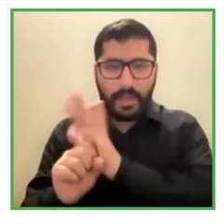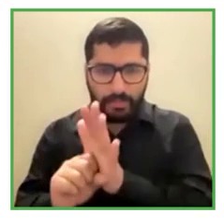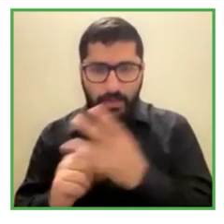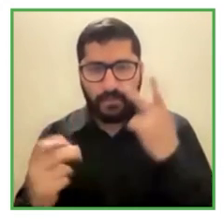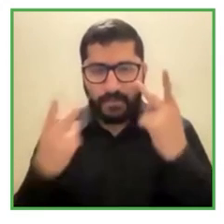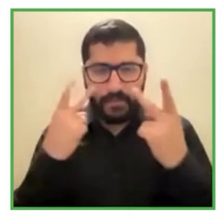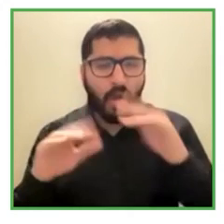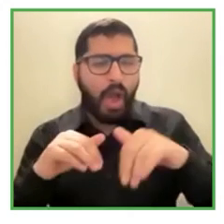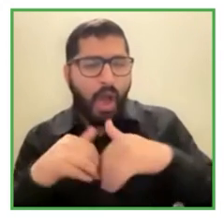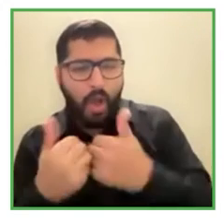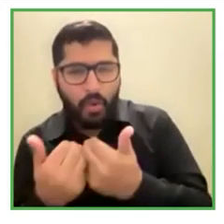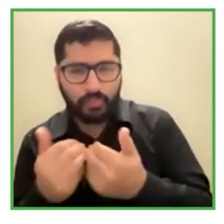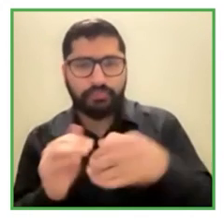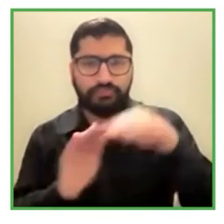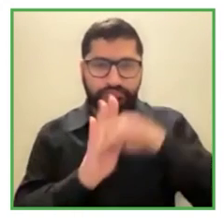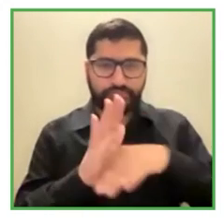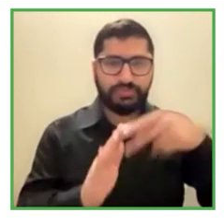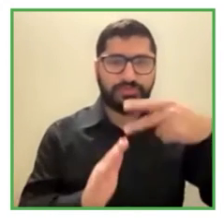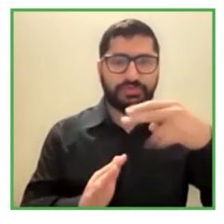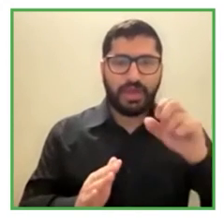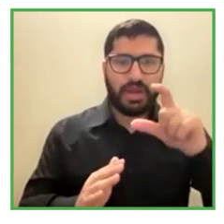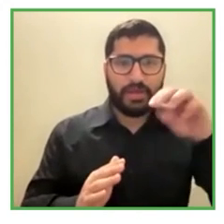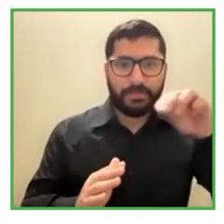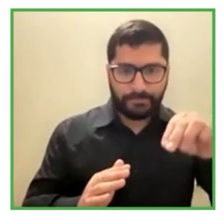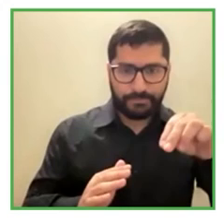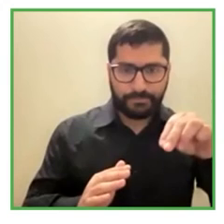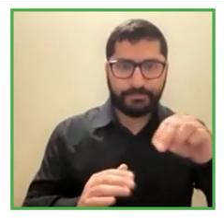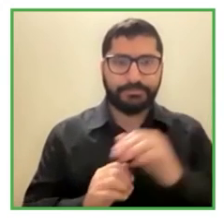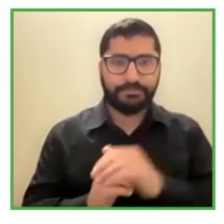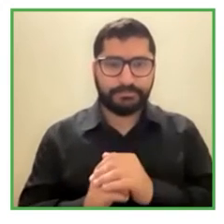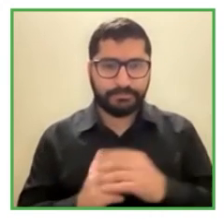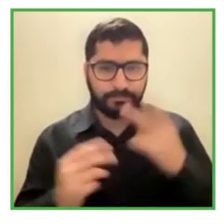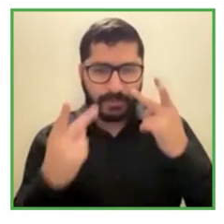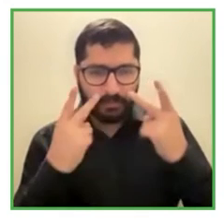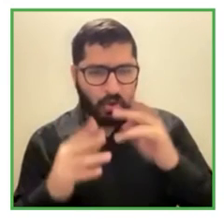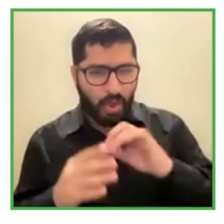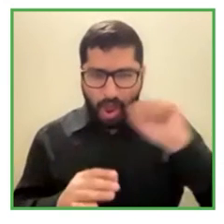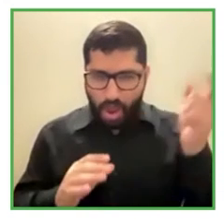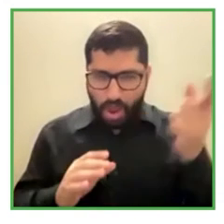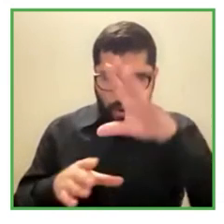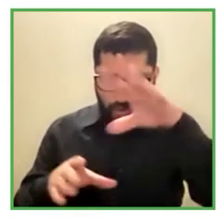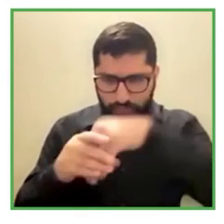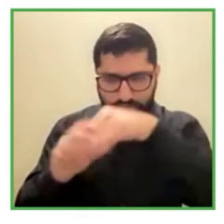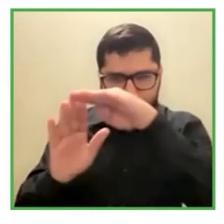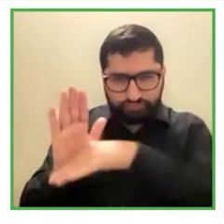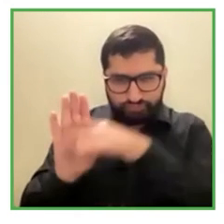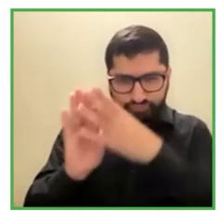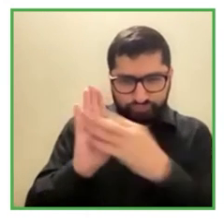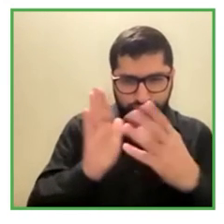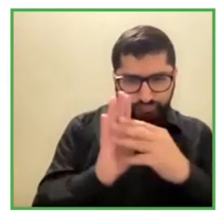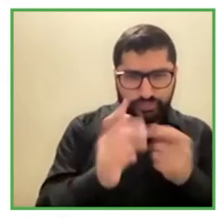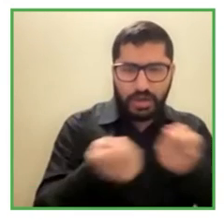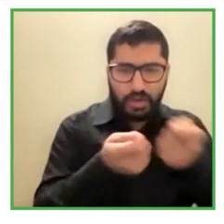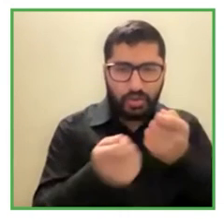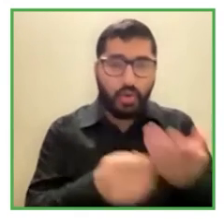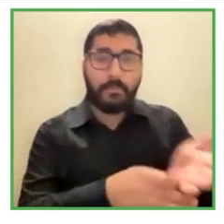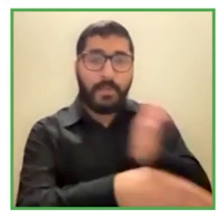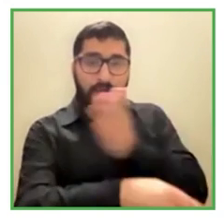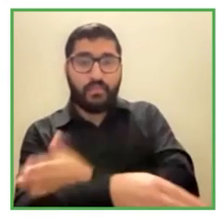tuvimos que cambiar todo nuestro modelo de negocios para recrear y adaptar a digitalizar nuestros servicios y encontrar formas